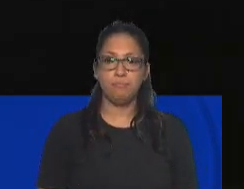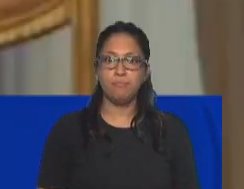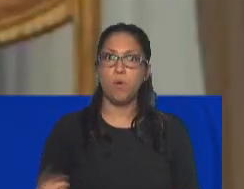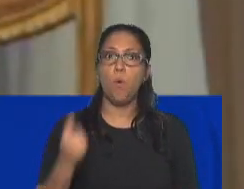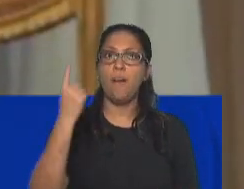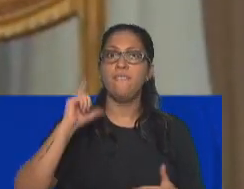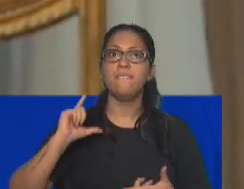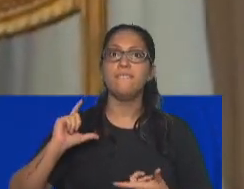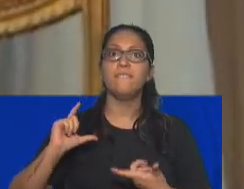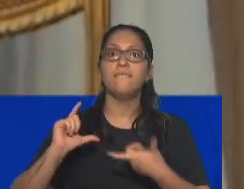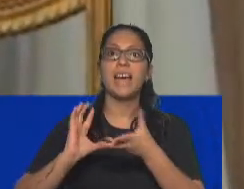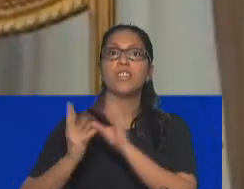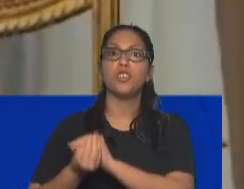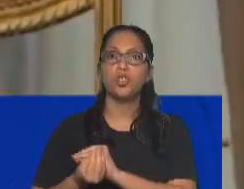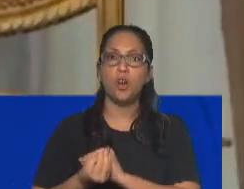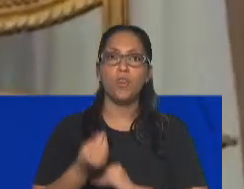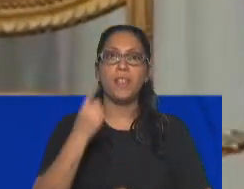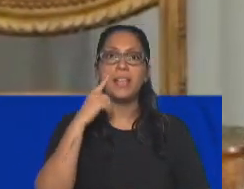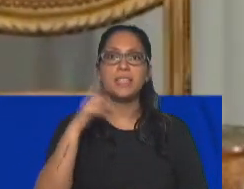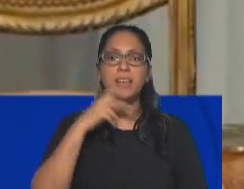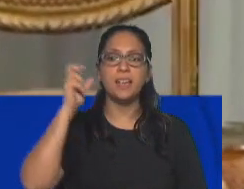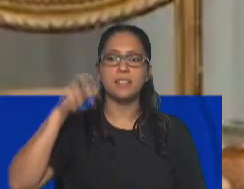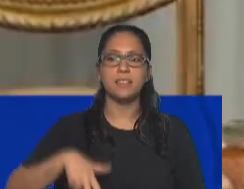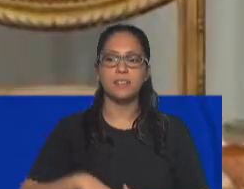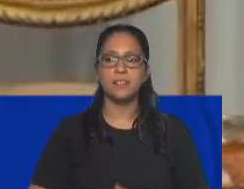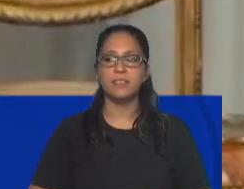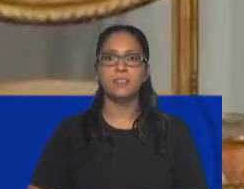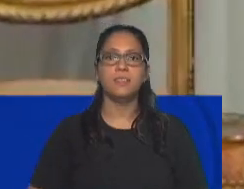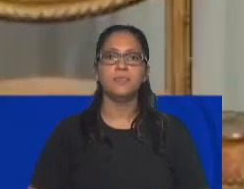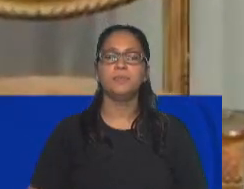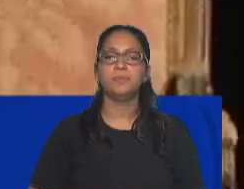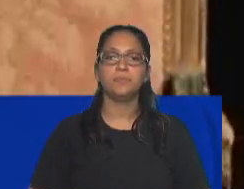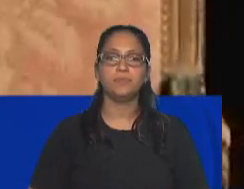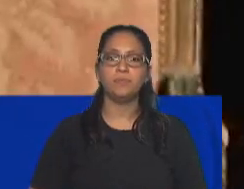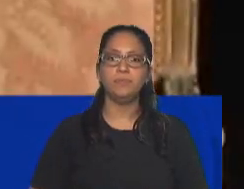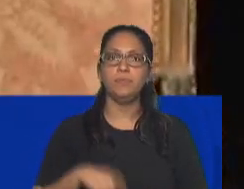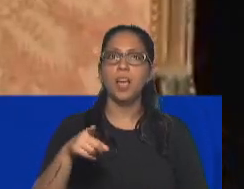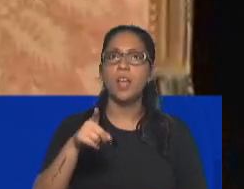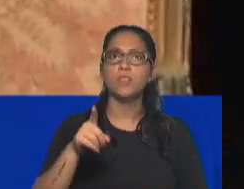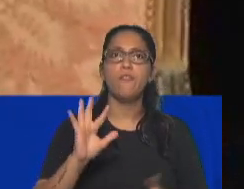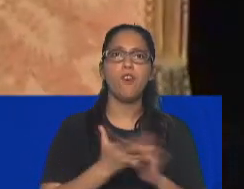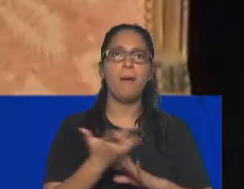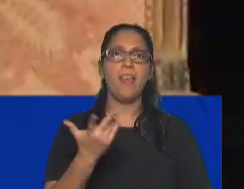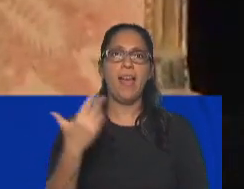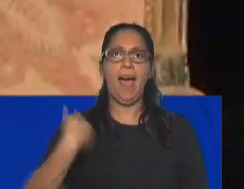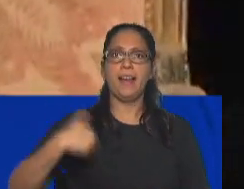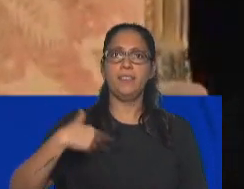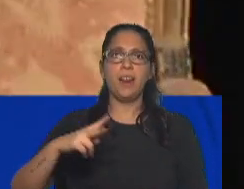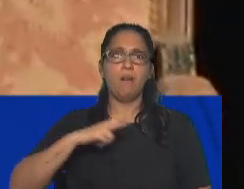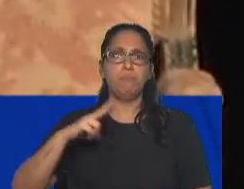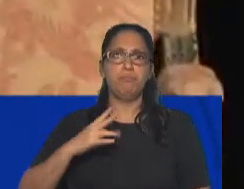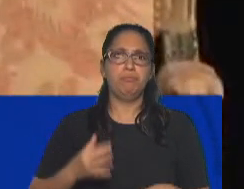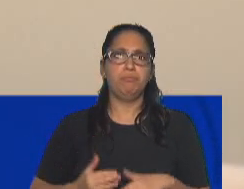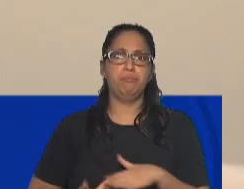versión de Ibsen de Edda Gabler. Acá se llama Edda García Blaquier. Es una aristocracia argentina, ¿no?